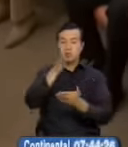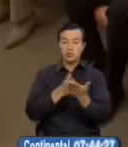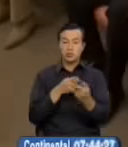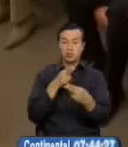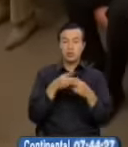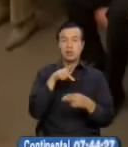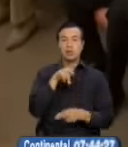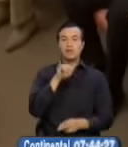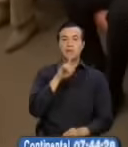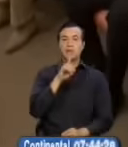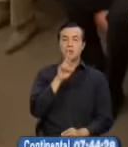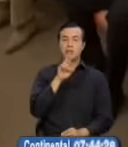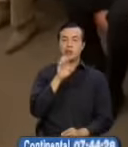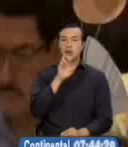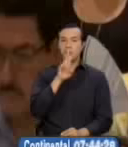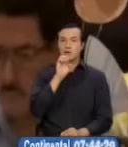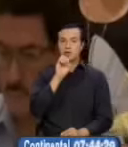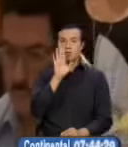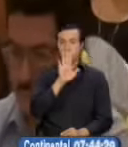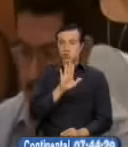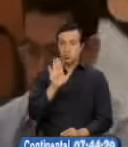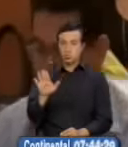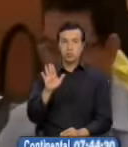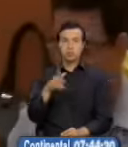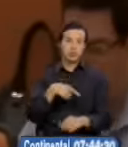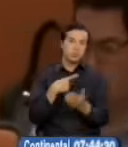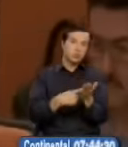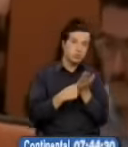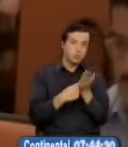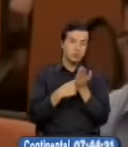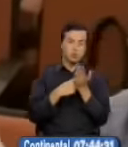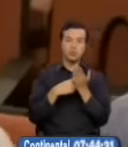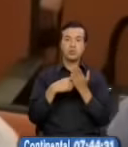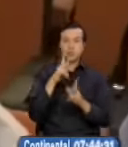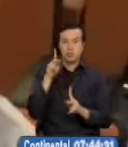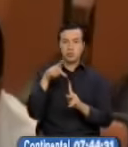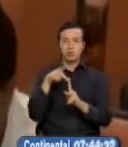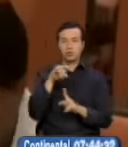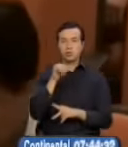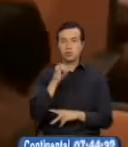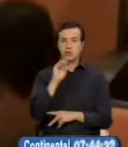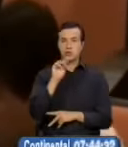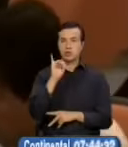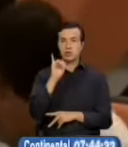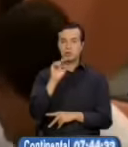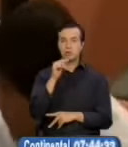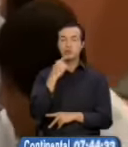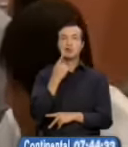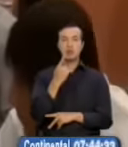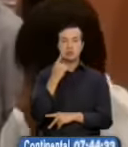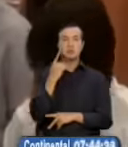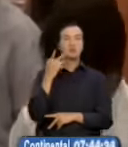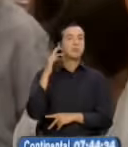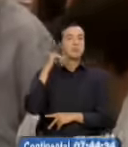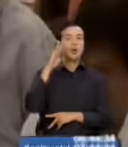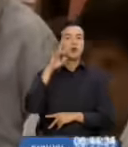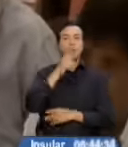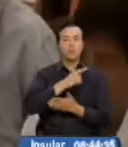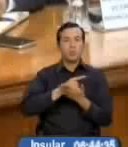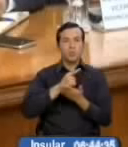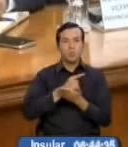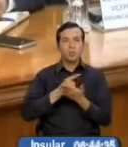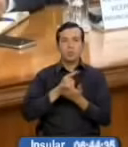El Piedrero y su zona de influencia. Durante la reunión del pleno del prefecto Jimmy Jairala argumentó que lo mejor para el Guayas es que